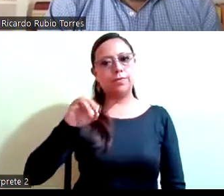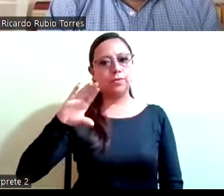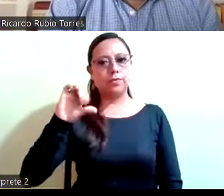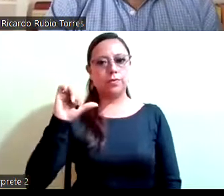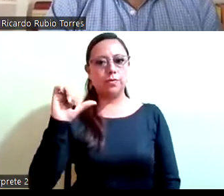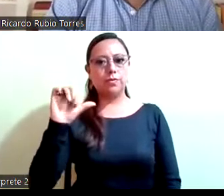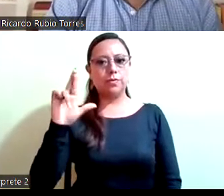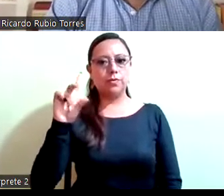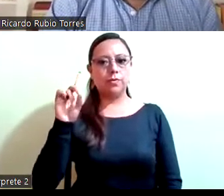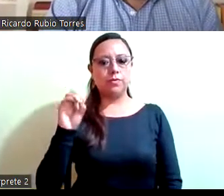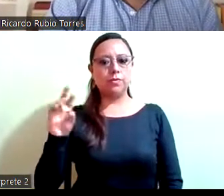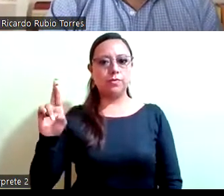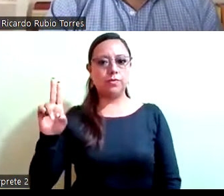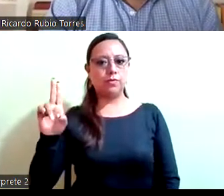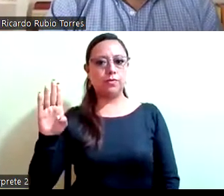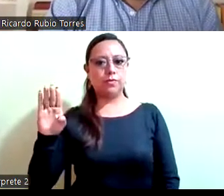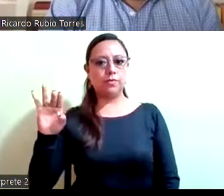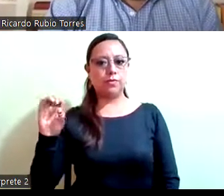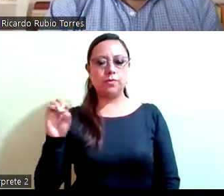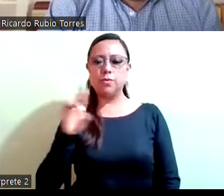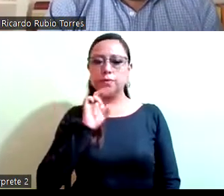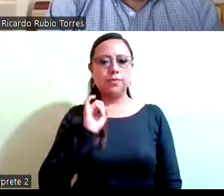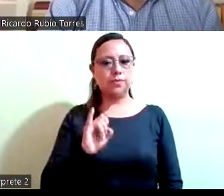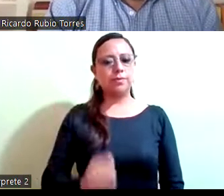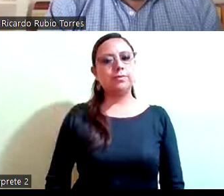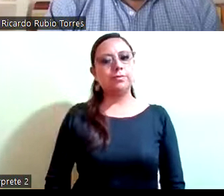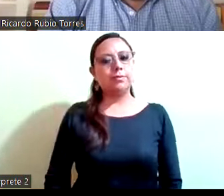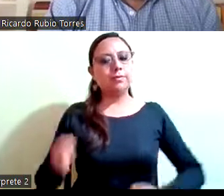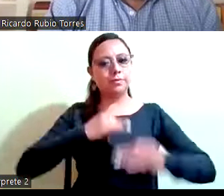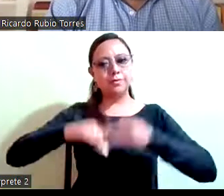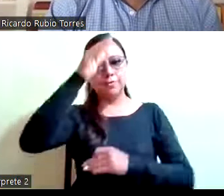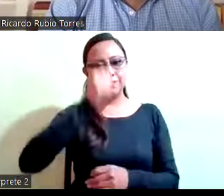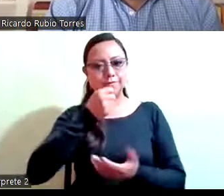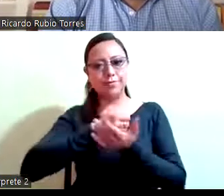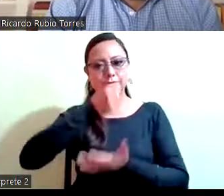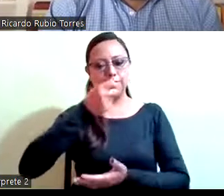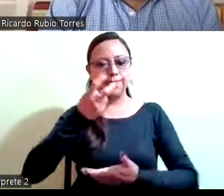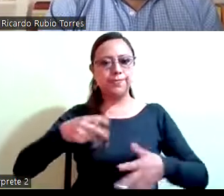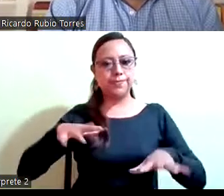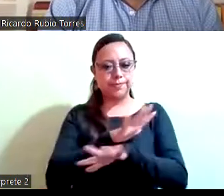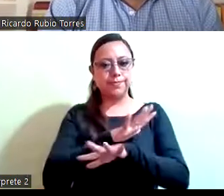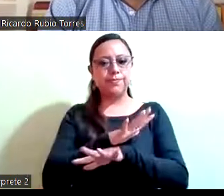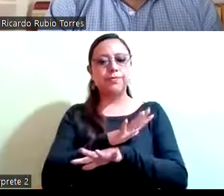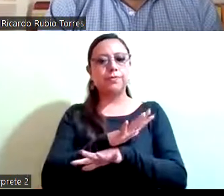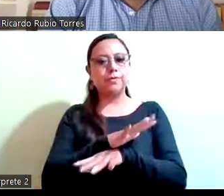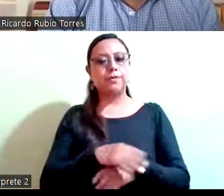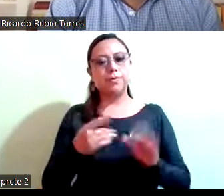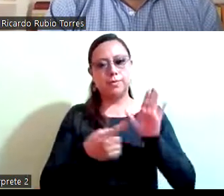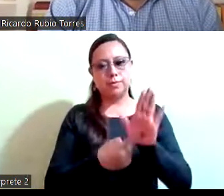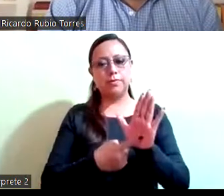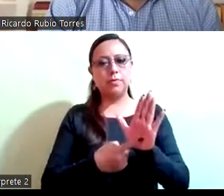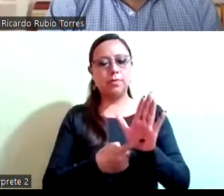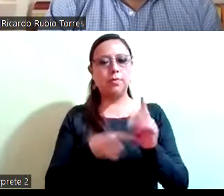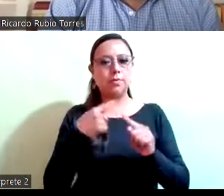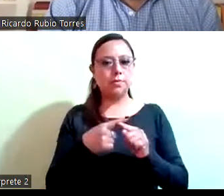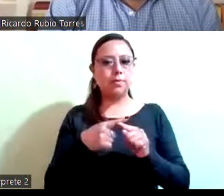pro. En consecuencia, diputado, al haber unanimidad, se aprueba la modificación presentada